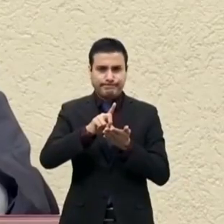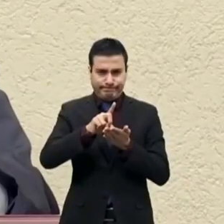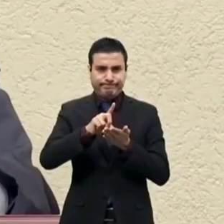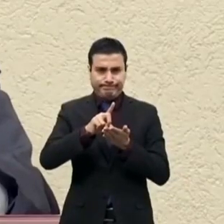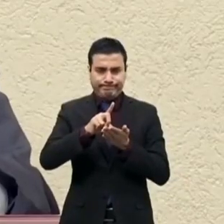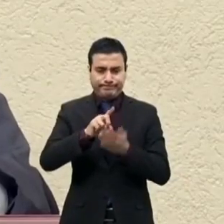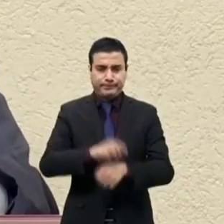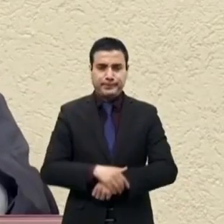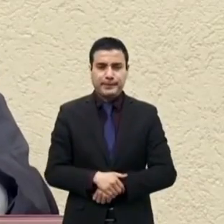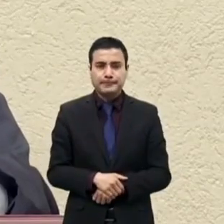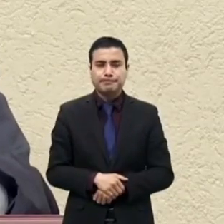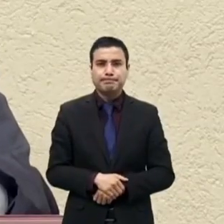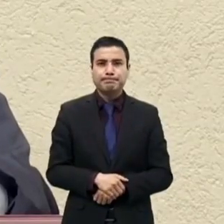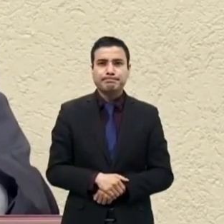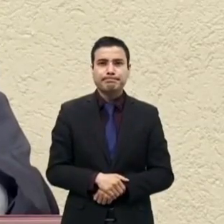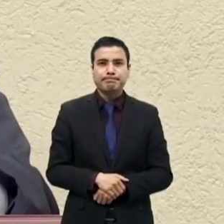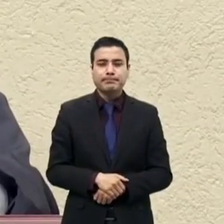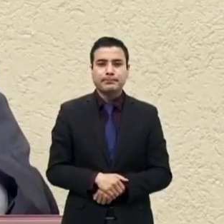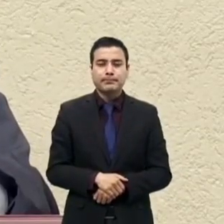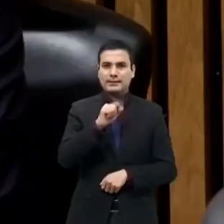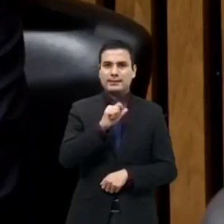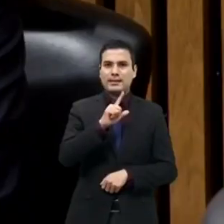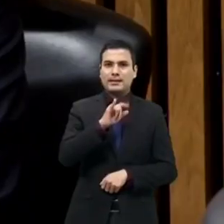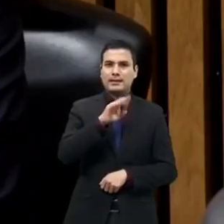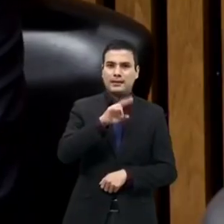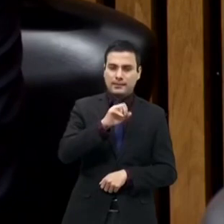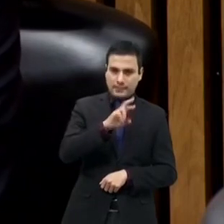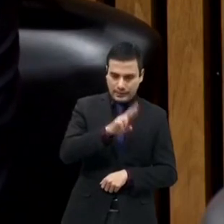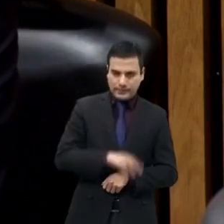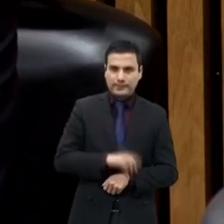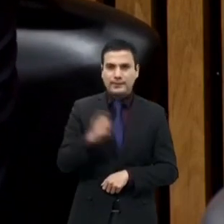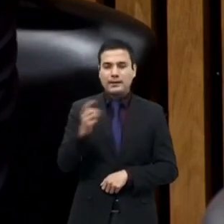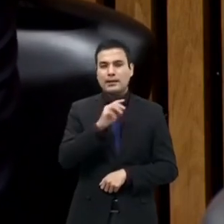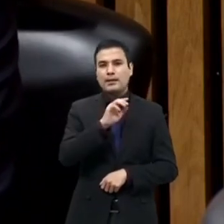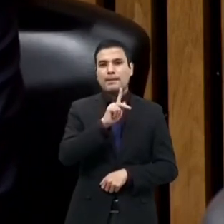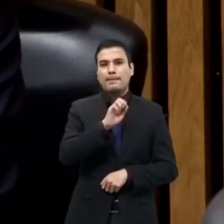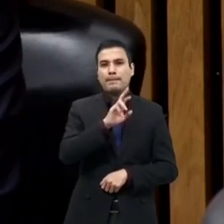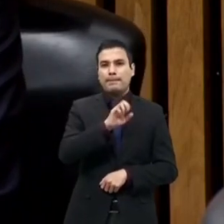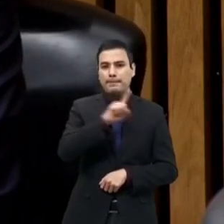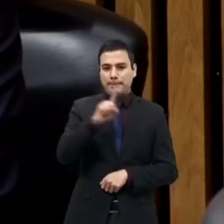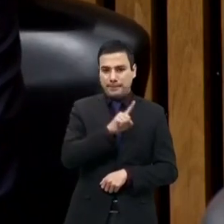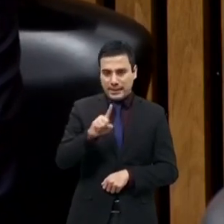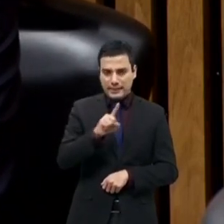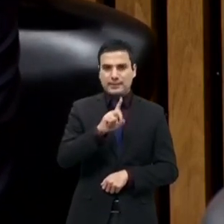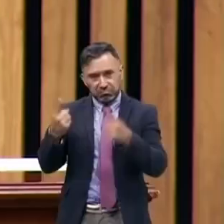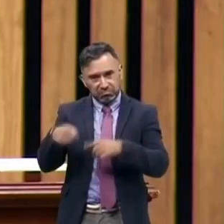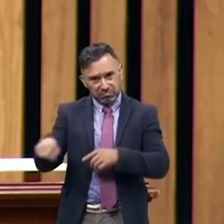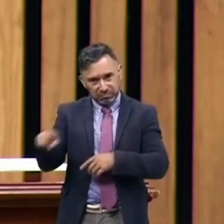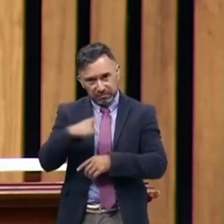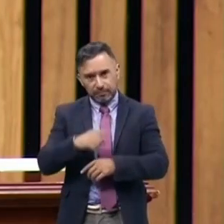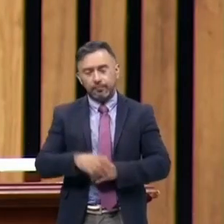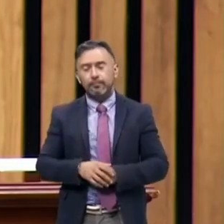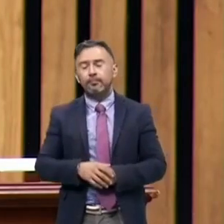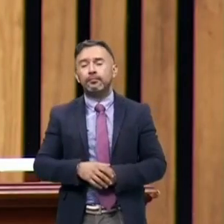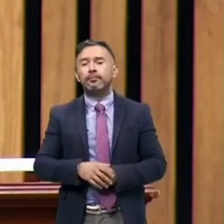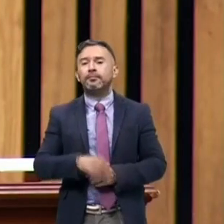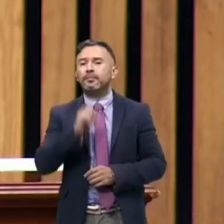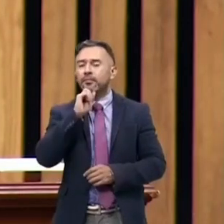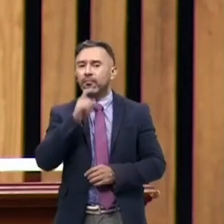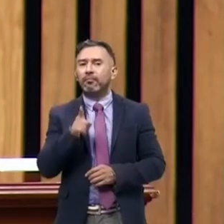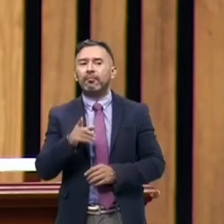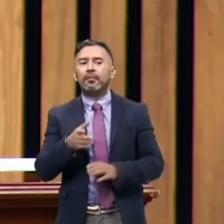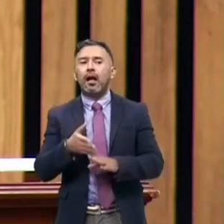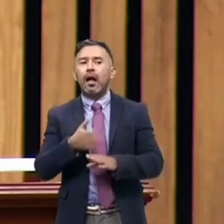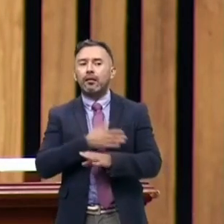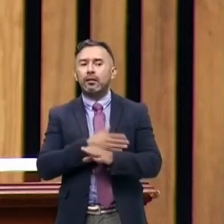pronto, el INE presentará su anteproyecto de presupuesto 2022 en el que solicitará nada más y nada menos 5.800 millones de pesos